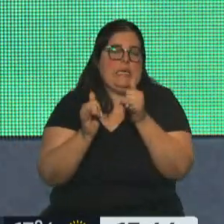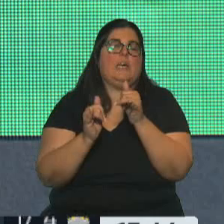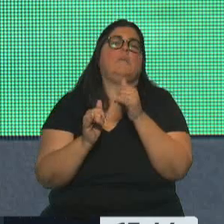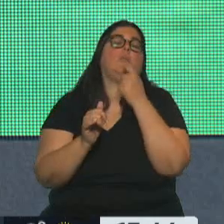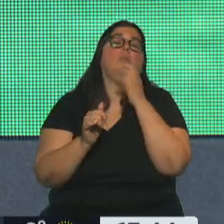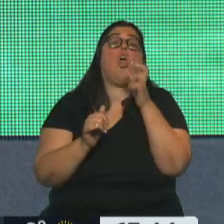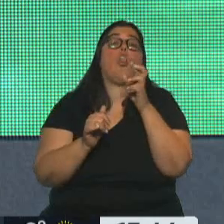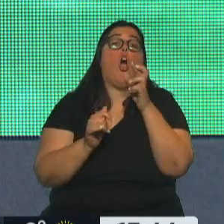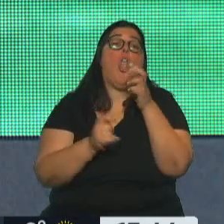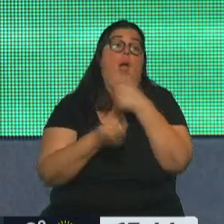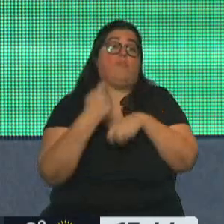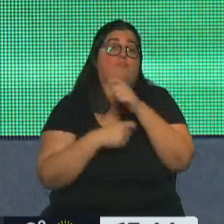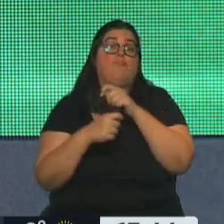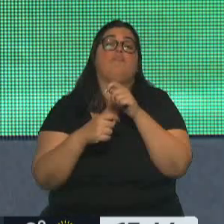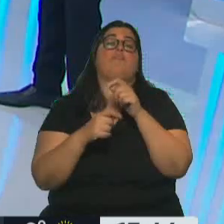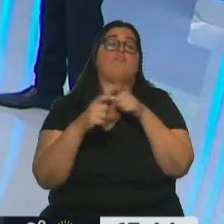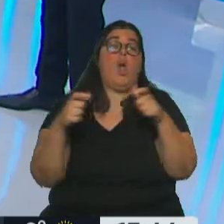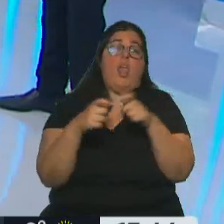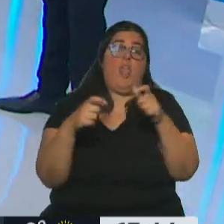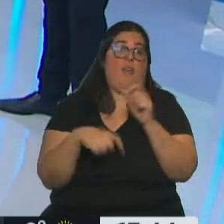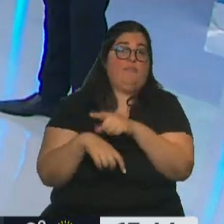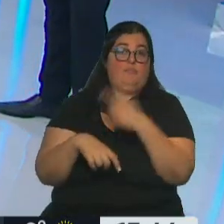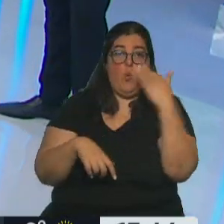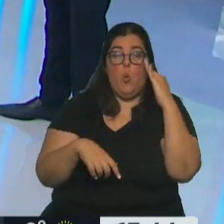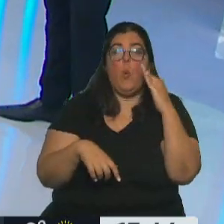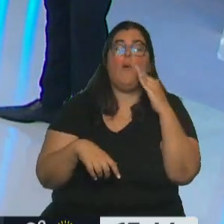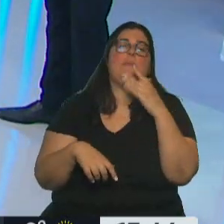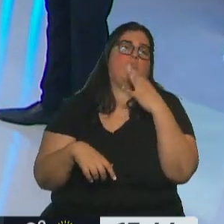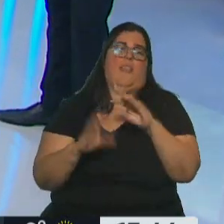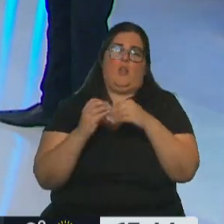del dólar como moneda, bueno, no ha dado los resultados esperados.